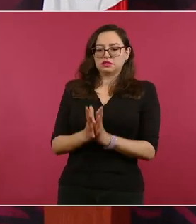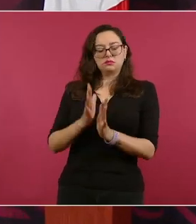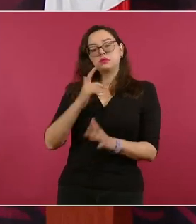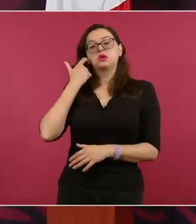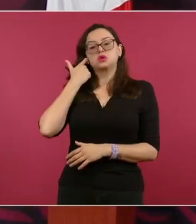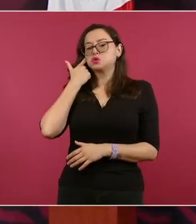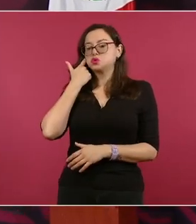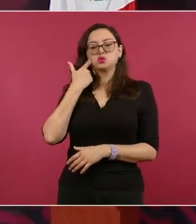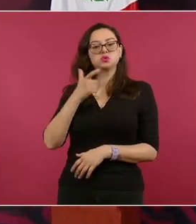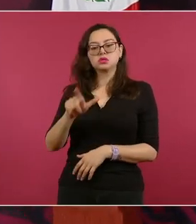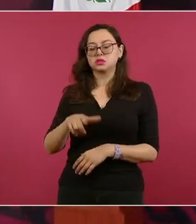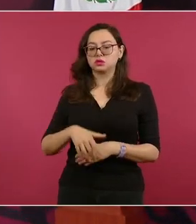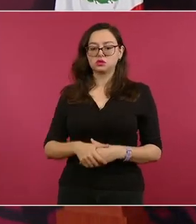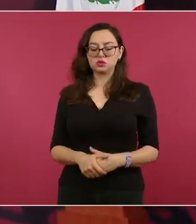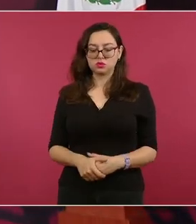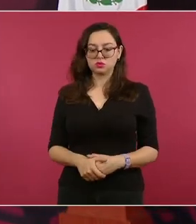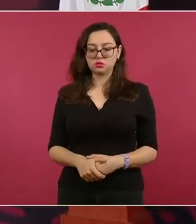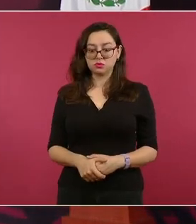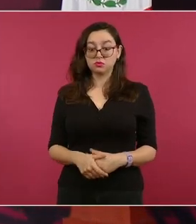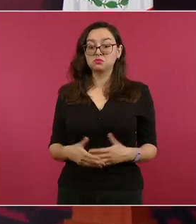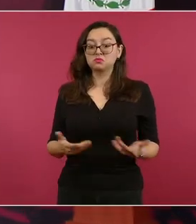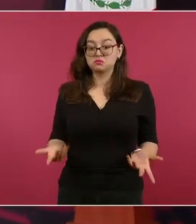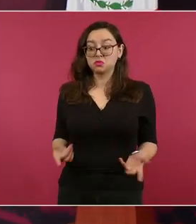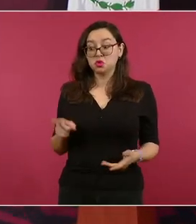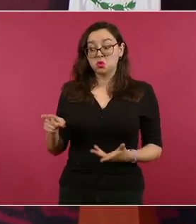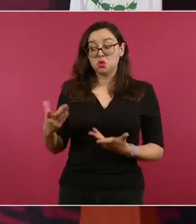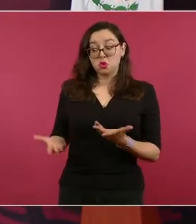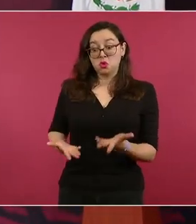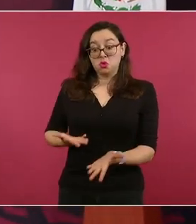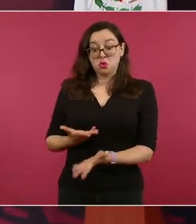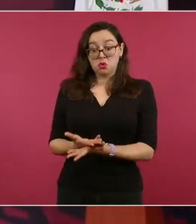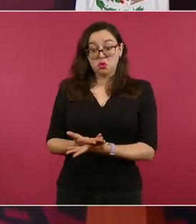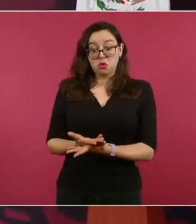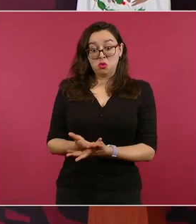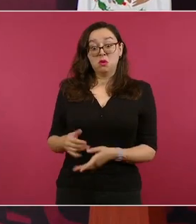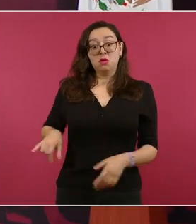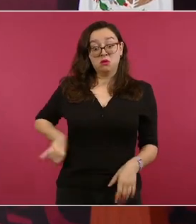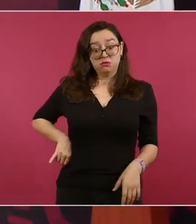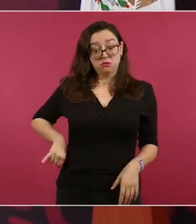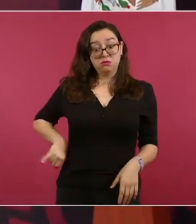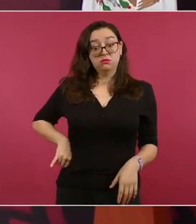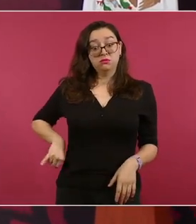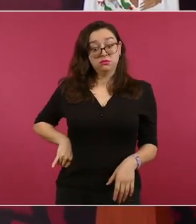Es interesante lo que ella plantea. Además,